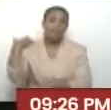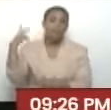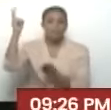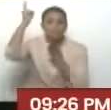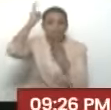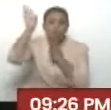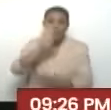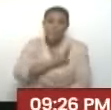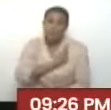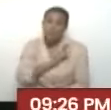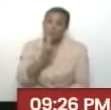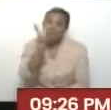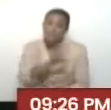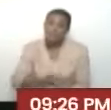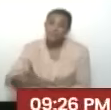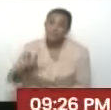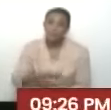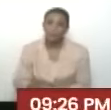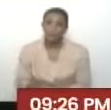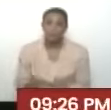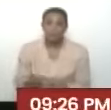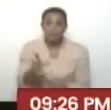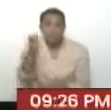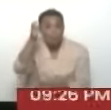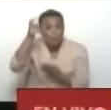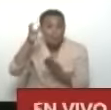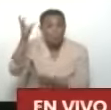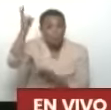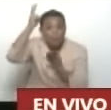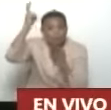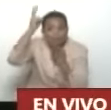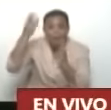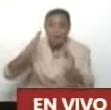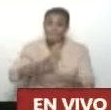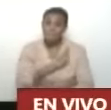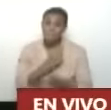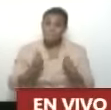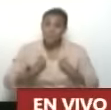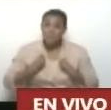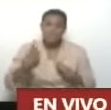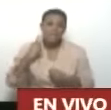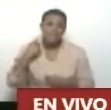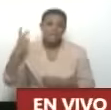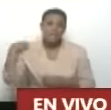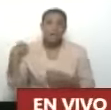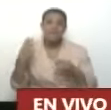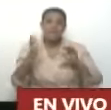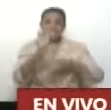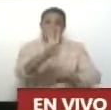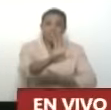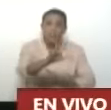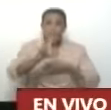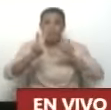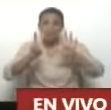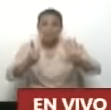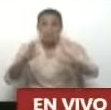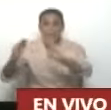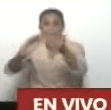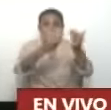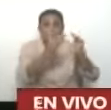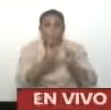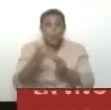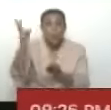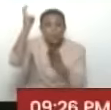indígena, ¿verdad? Pero fueron los pueblos indígenas. Somos los pueblos indígenas que estamos allí, presidente, 57 pueblos indígenas en todo el territorio de